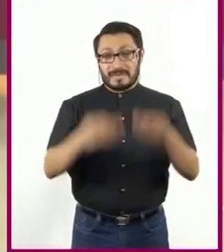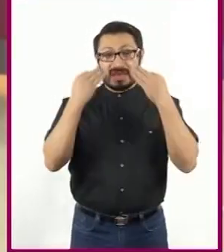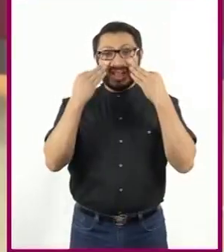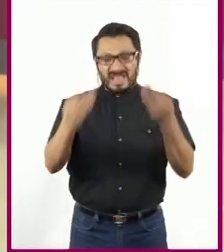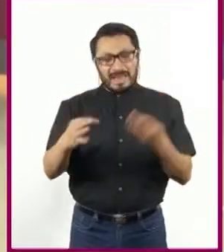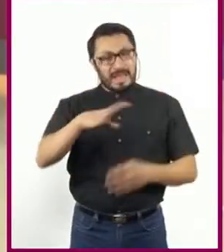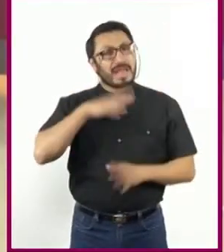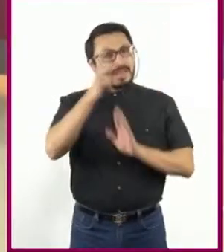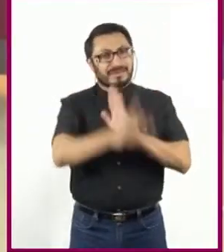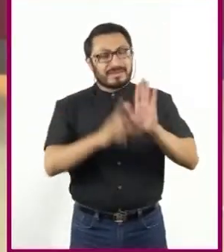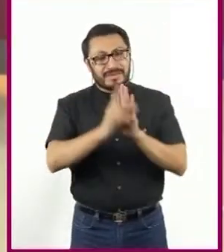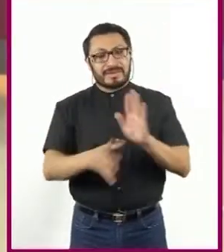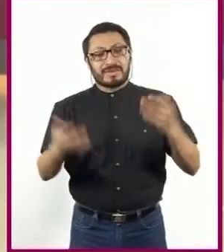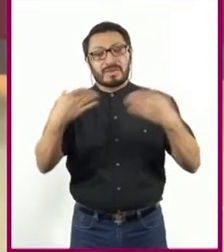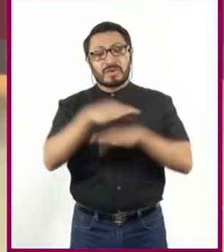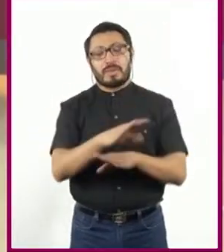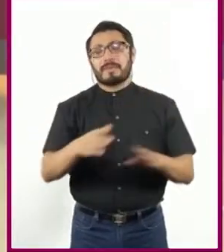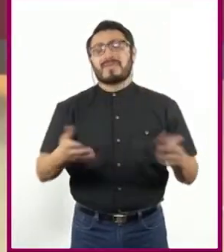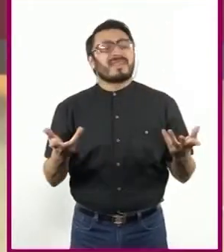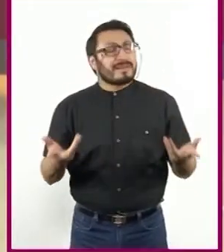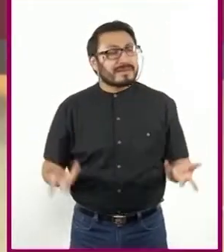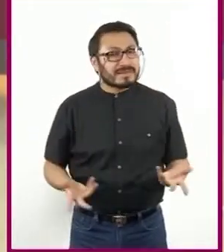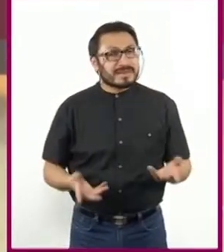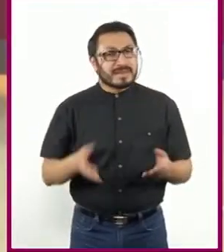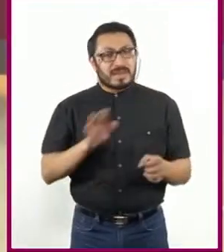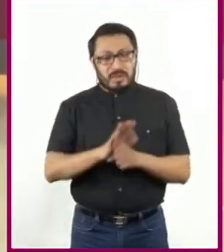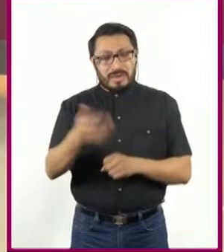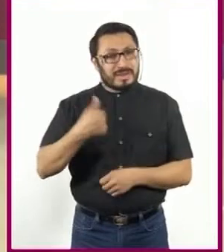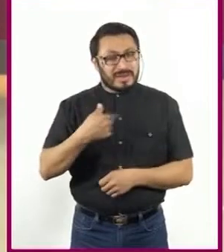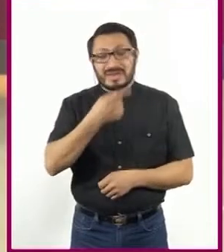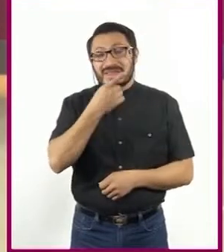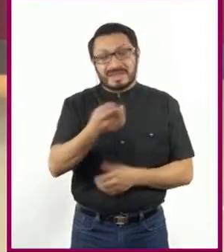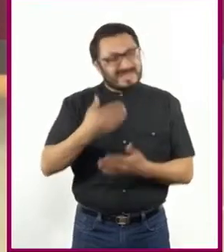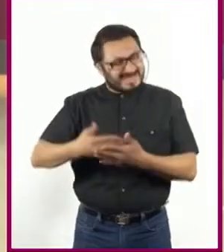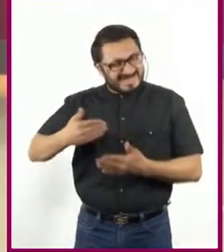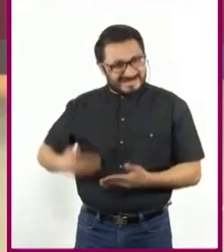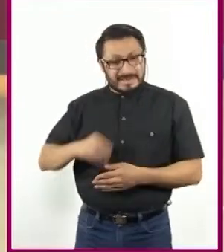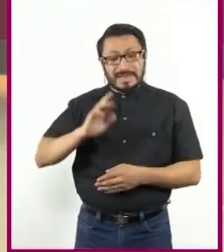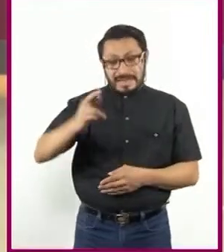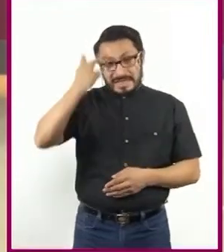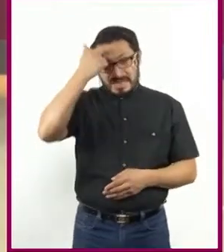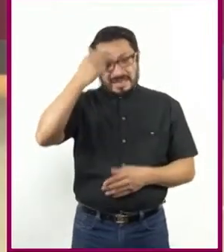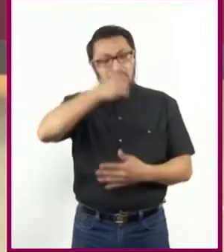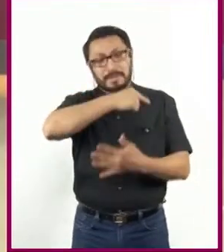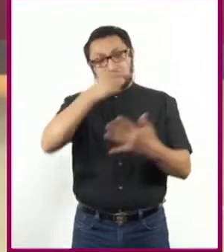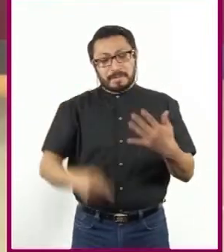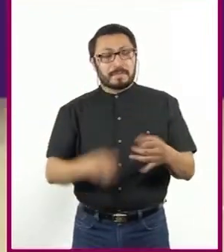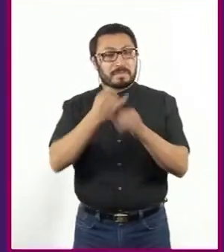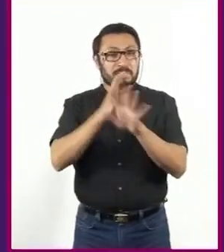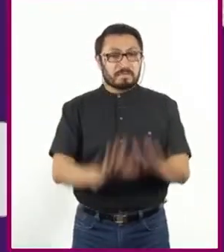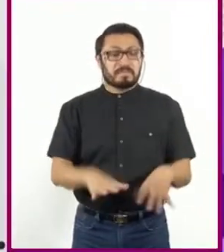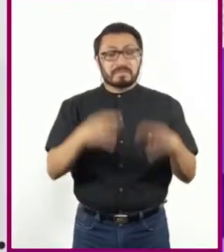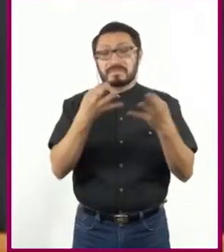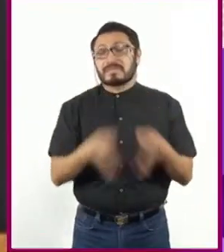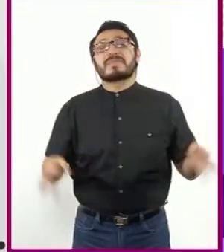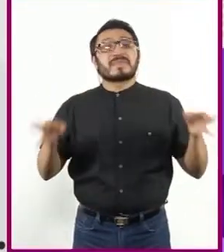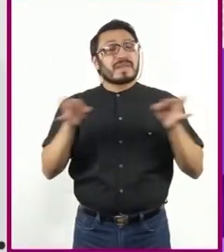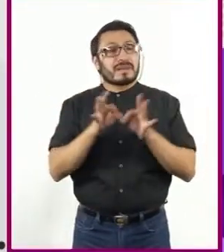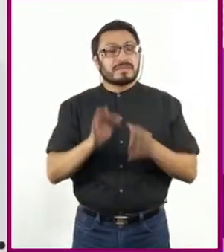Observamos que el video se relaciona directamente con lo que les comentaba. Recuperemos algunos datos importantes.